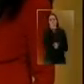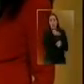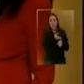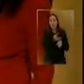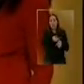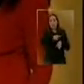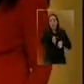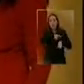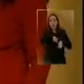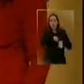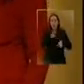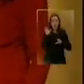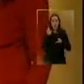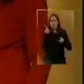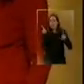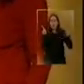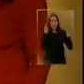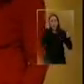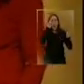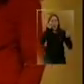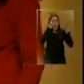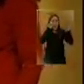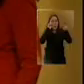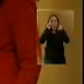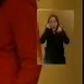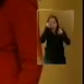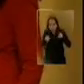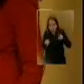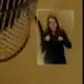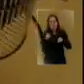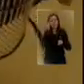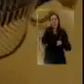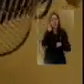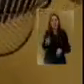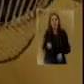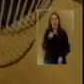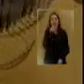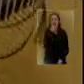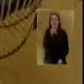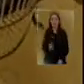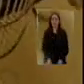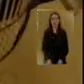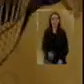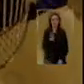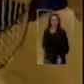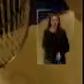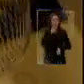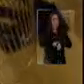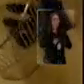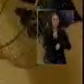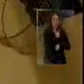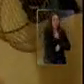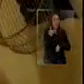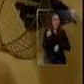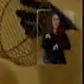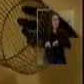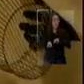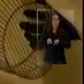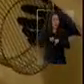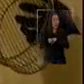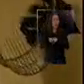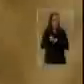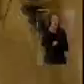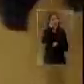cuánto tiempo demora el animal en recordar que tiene que llegar ahí para tener el pene. Observaremos cuánto se demoran ambos roedores